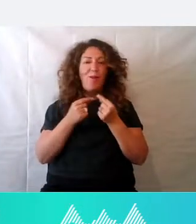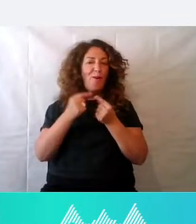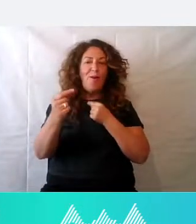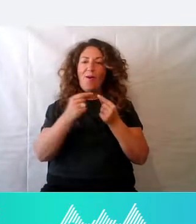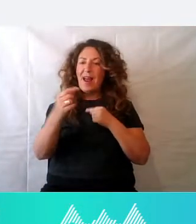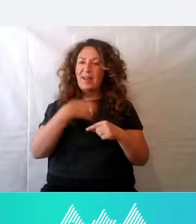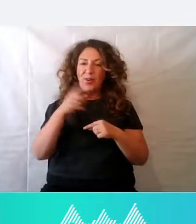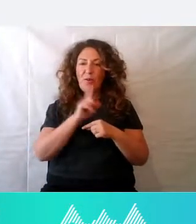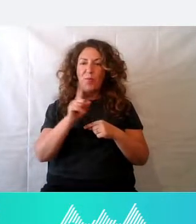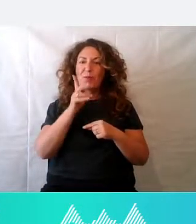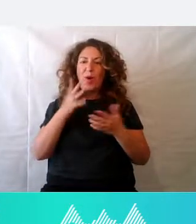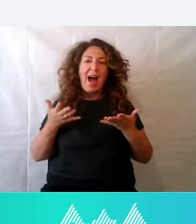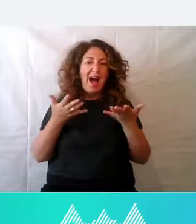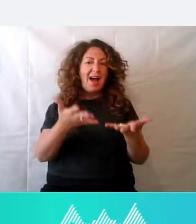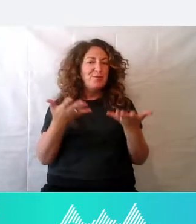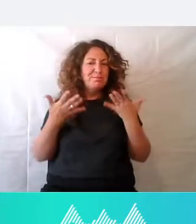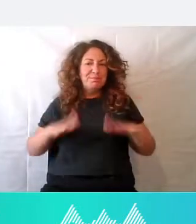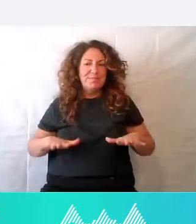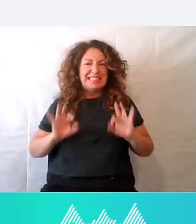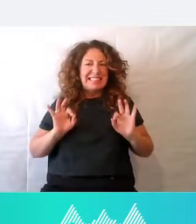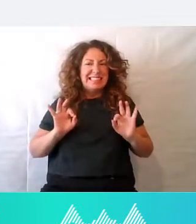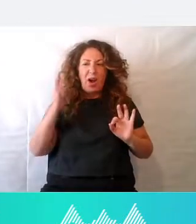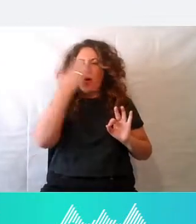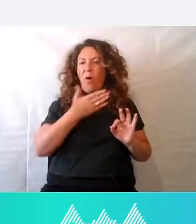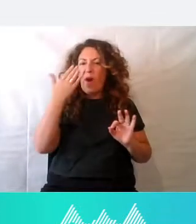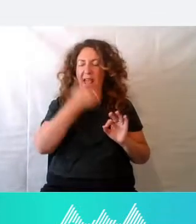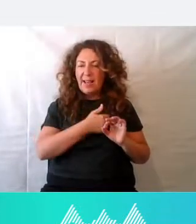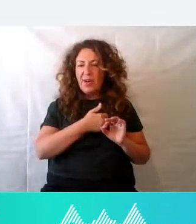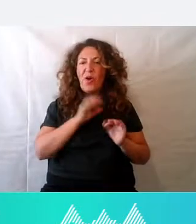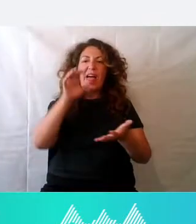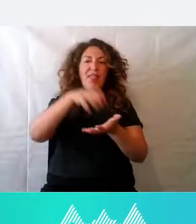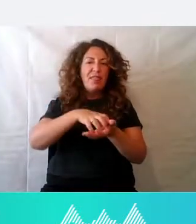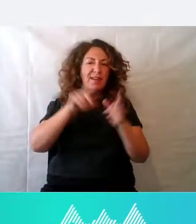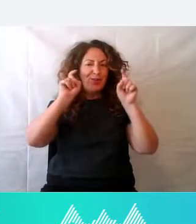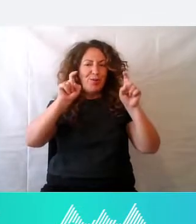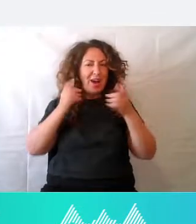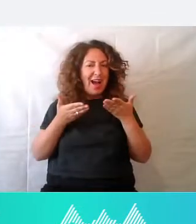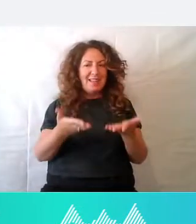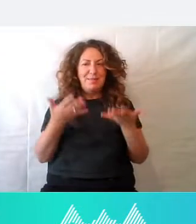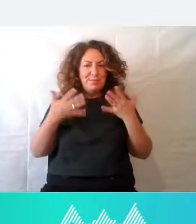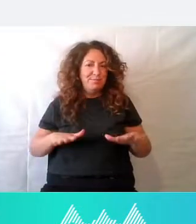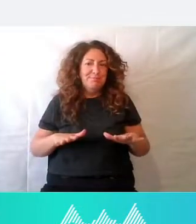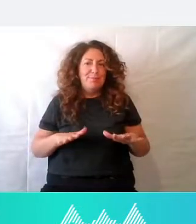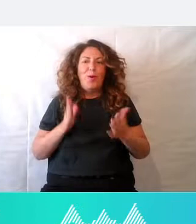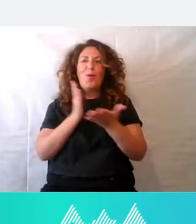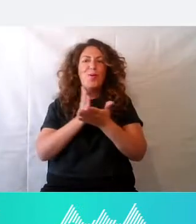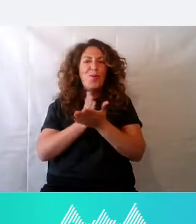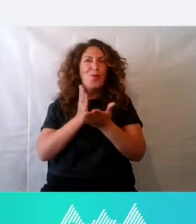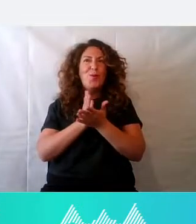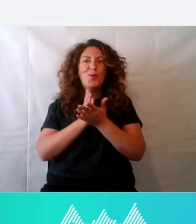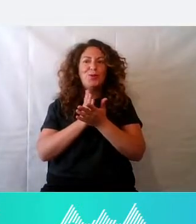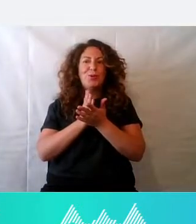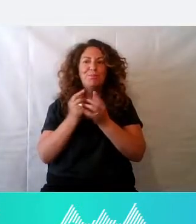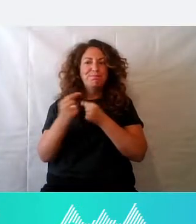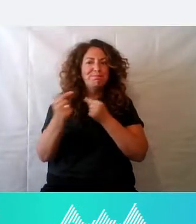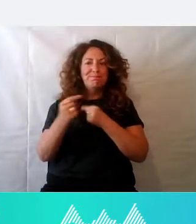soporte de sus colegios o de sus centros educativos para poder seguir el curso con lo cual tuvieron un problema